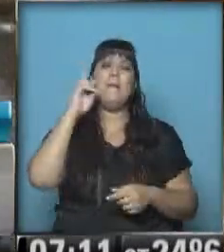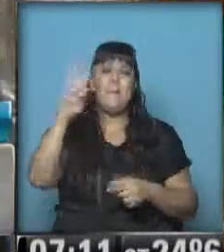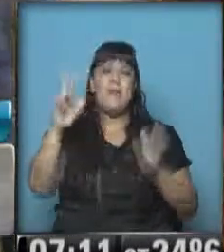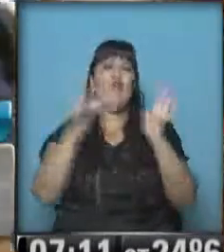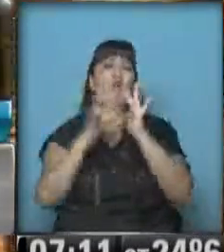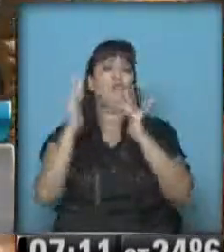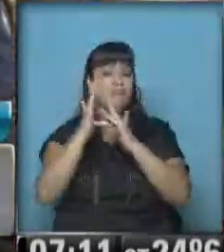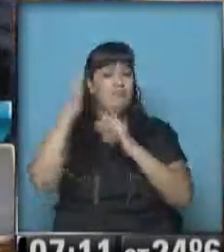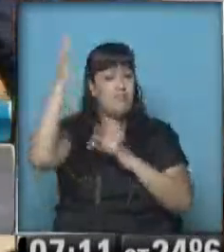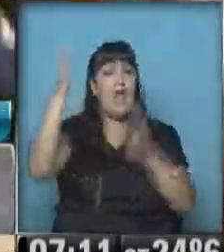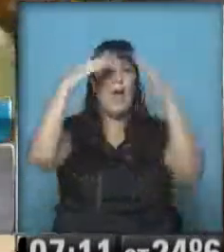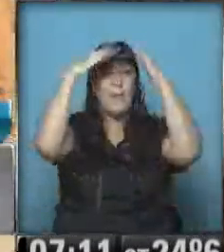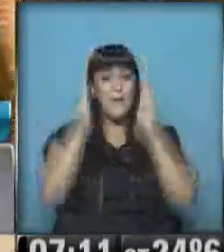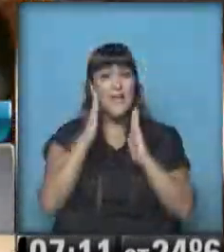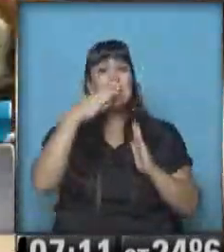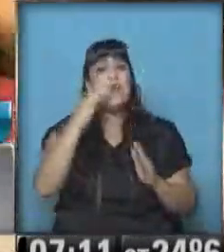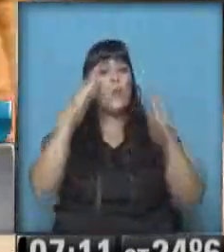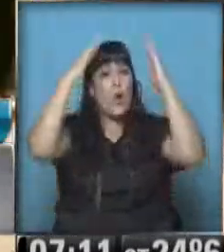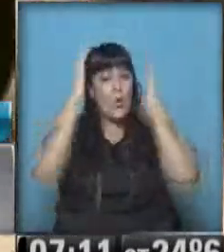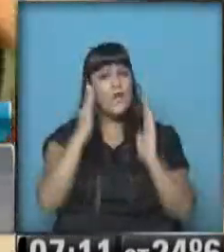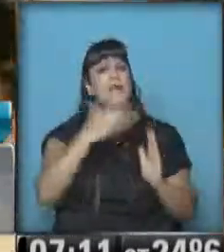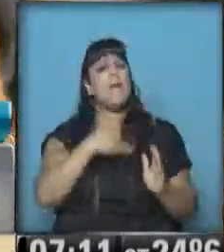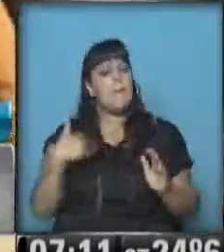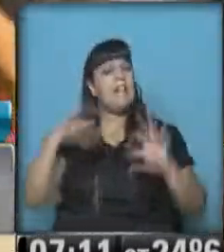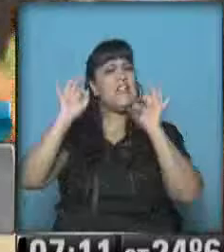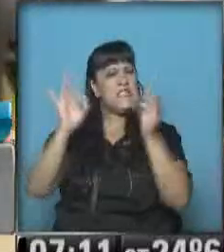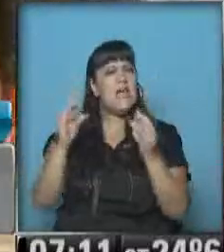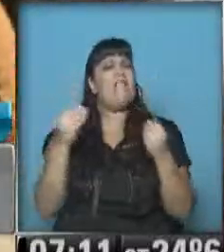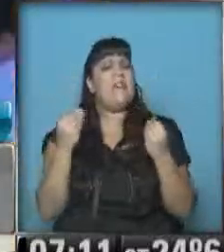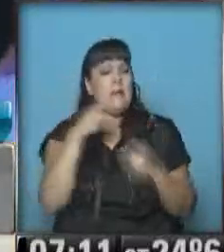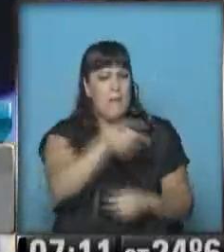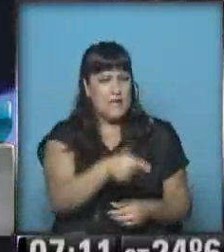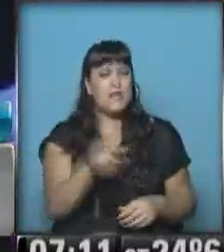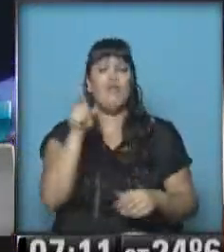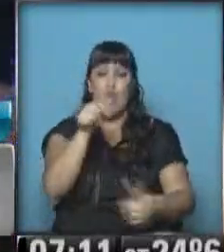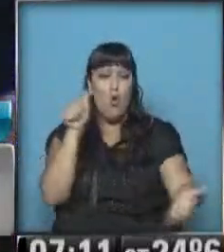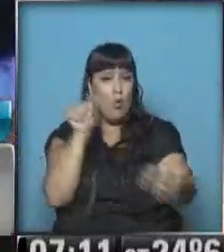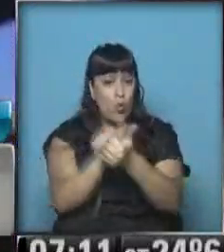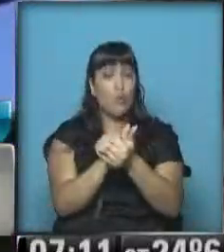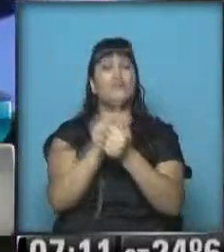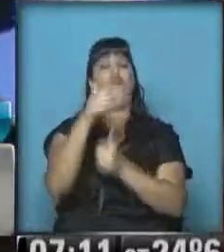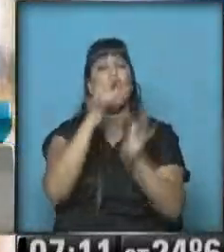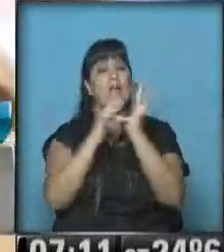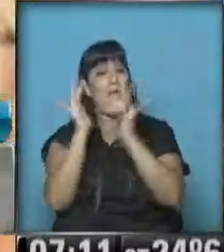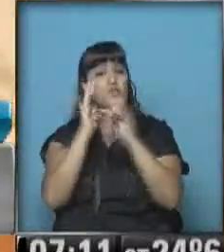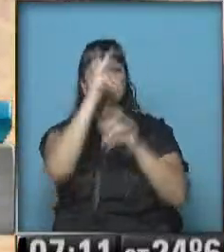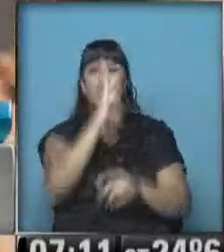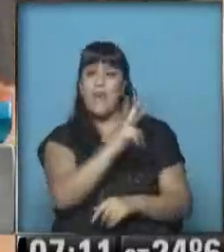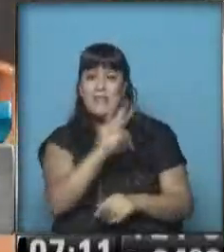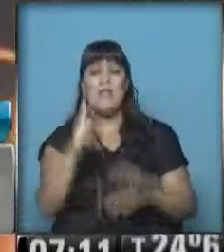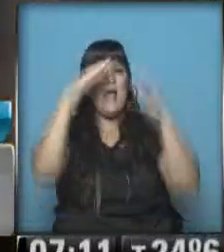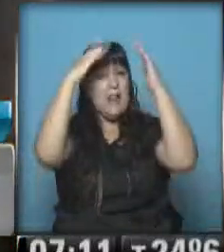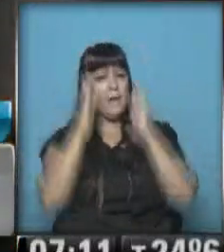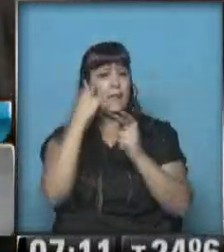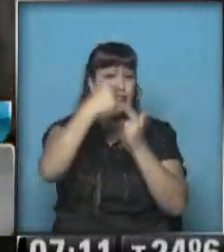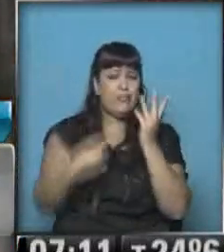misiva, y a la Virgen, quien como buena madre sabe lo que pasa en su corazón. Estoy junto a usted, que Jesús la bendiga y la Virgen Santa la... Bueno, ahí está,